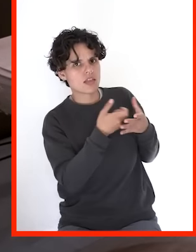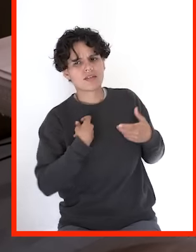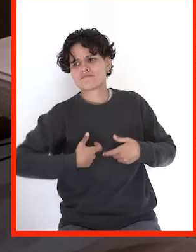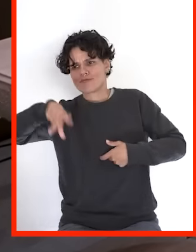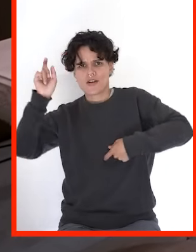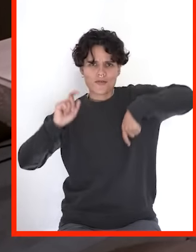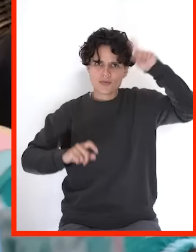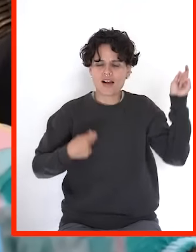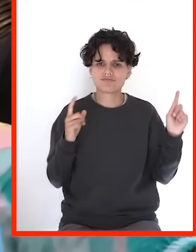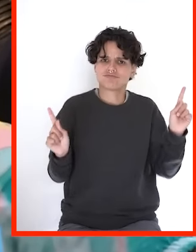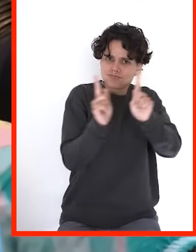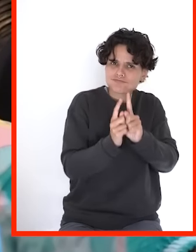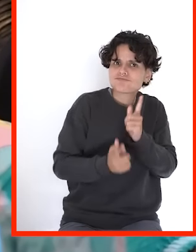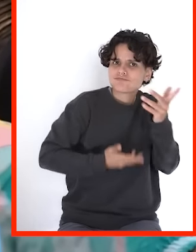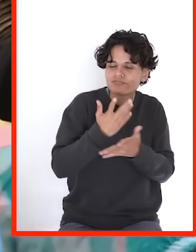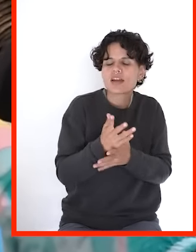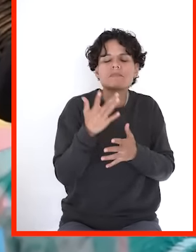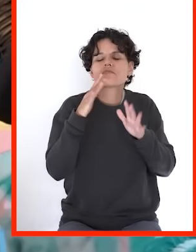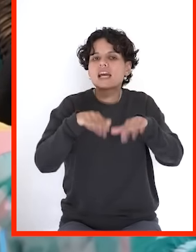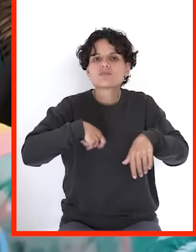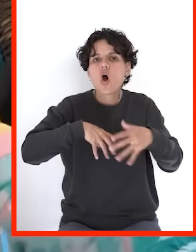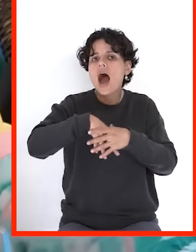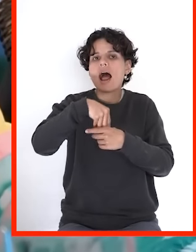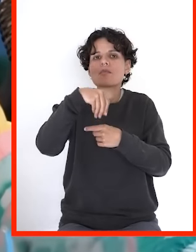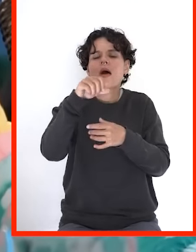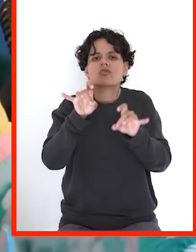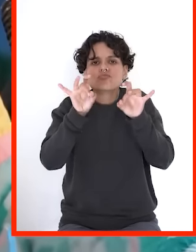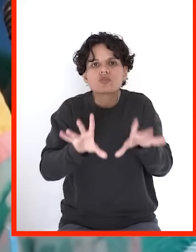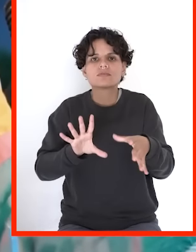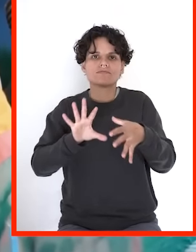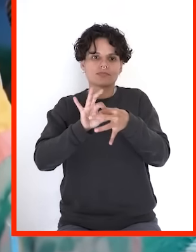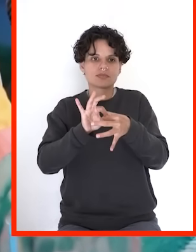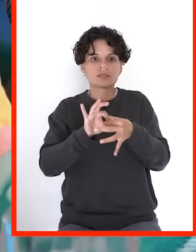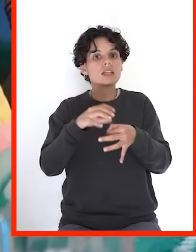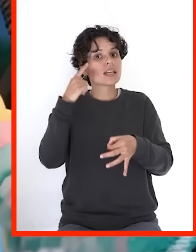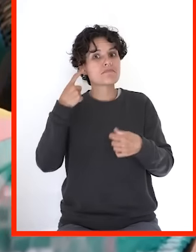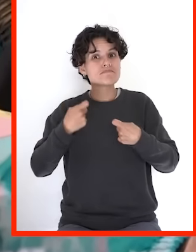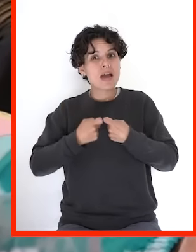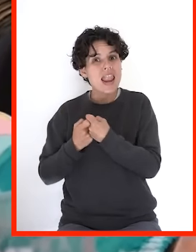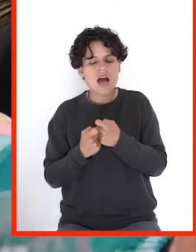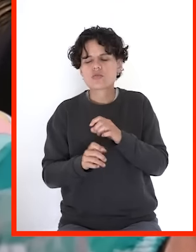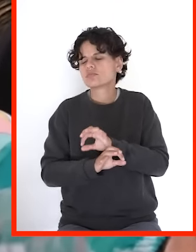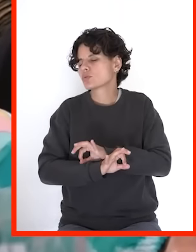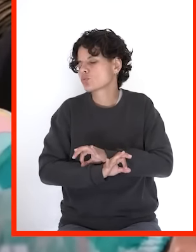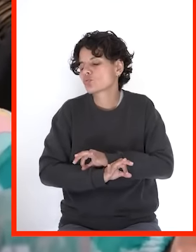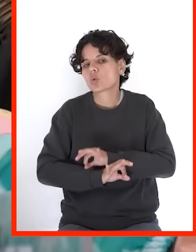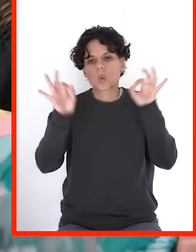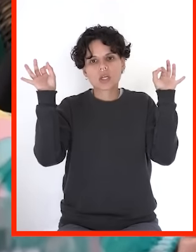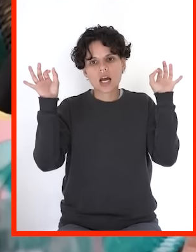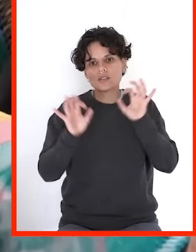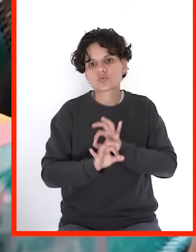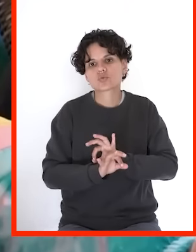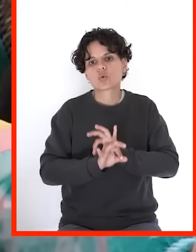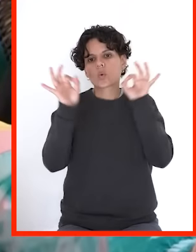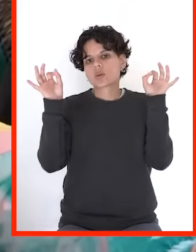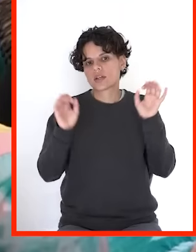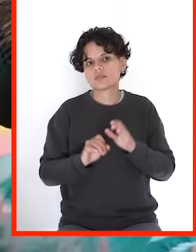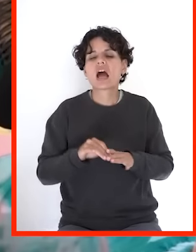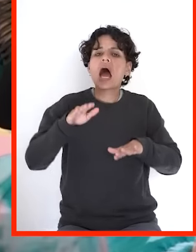Alma Gemela. Sí. O sea, weón, 16 años. Caleta. Y nunca hemos peleado. Claro, así como, o sea, hemos tenido